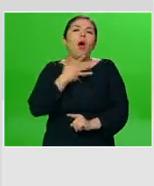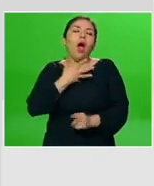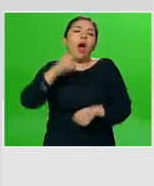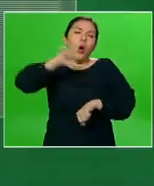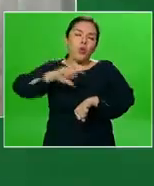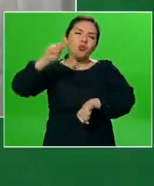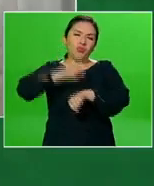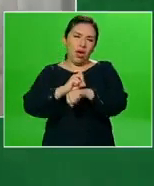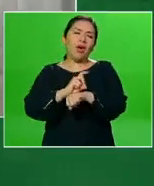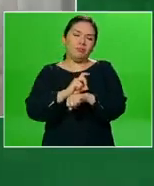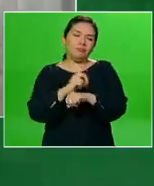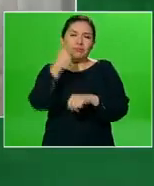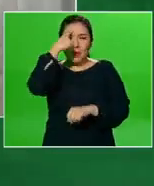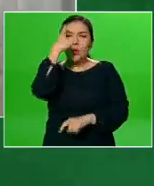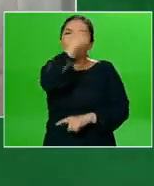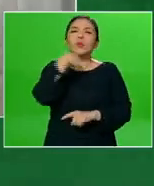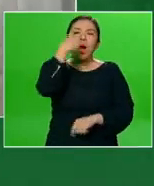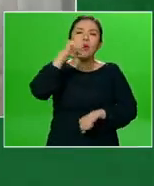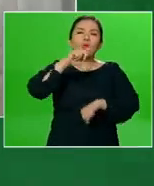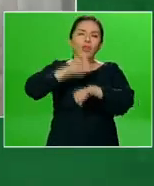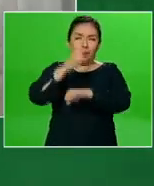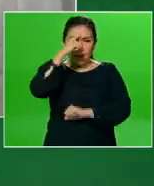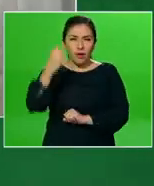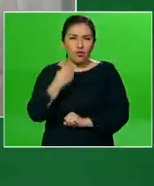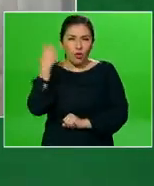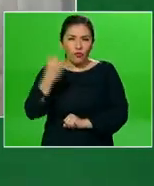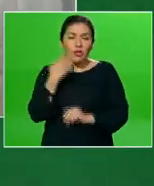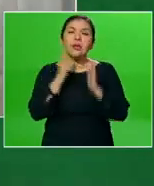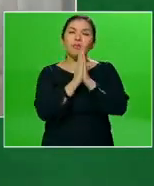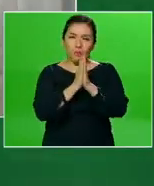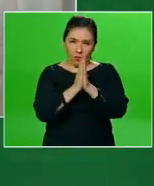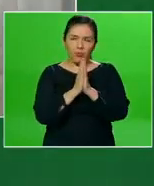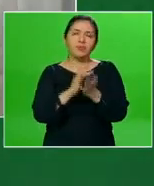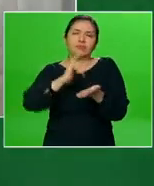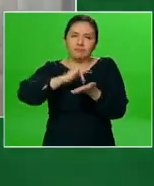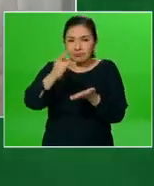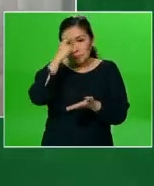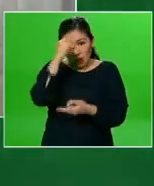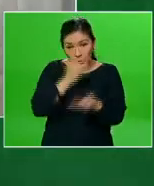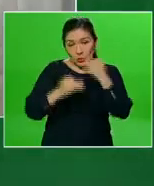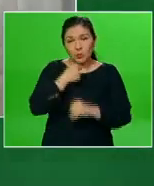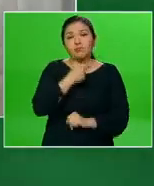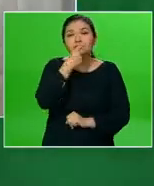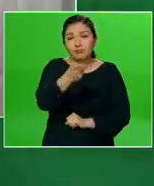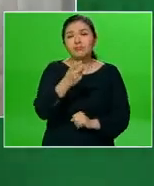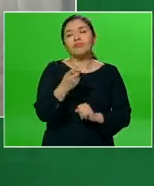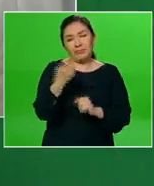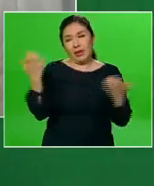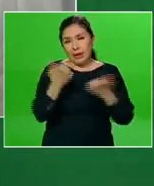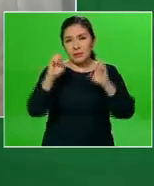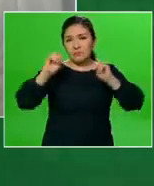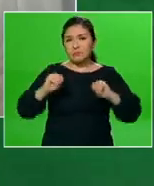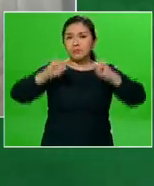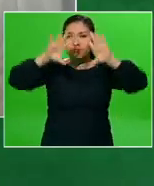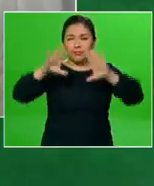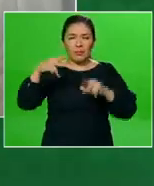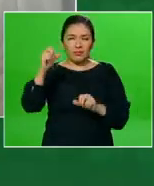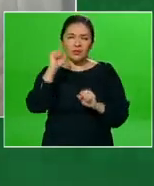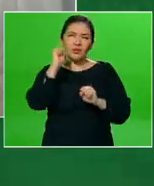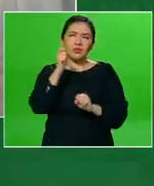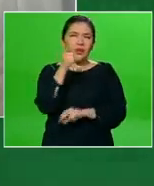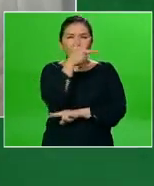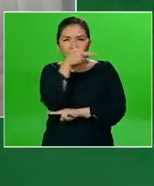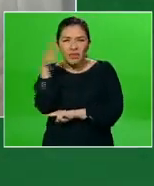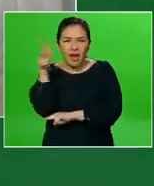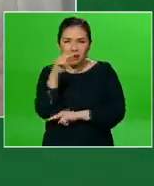esta hora dando la conferencia así que por favor le agradecería mucho a los reporteros que nos acompañan que puedan entender a quienes